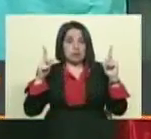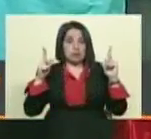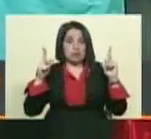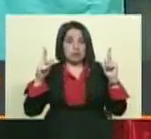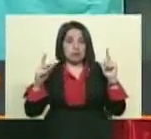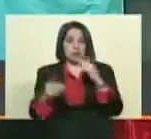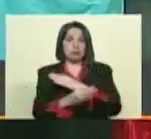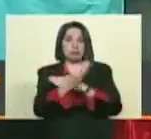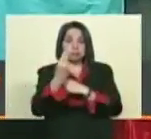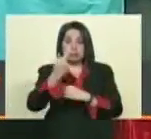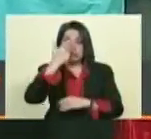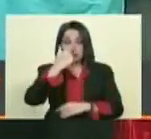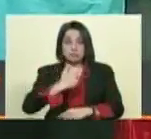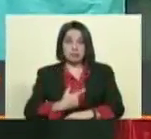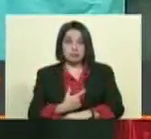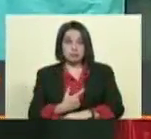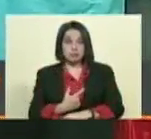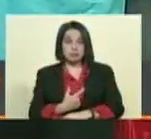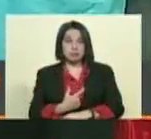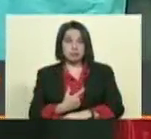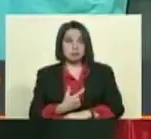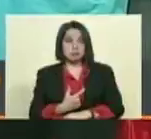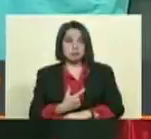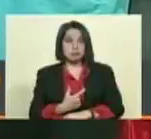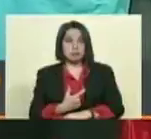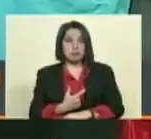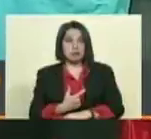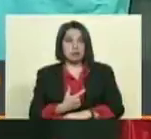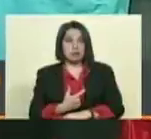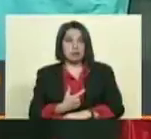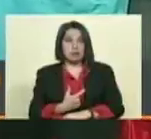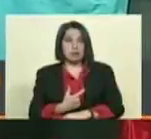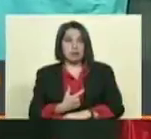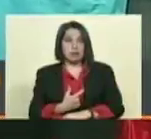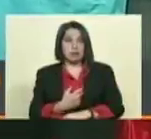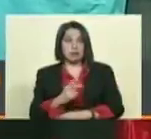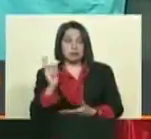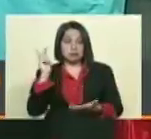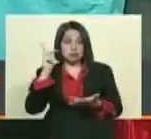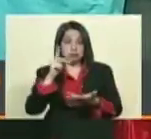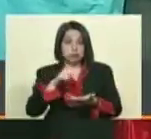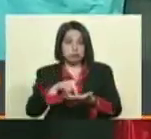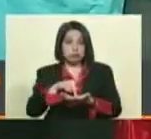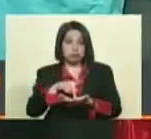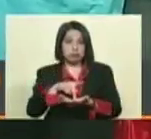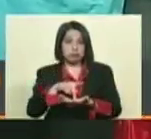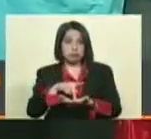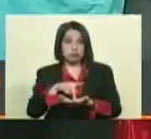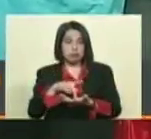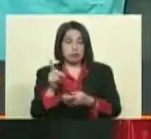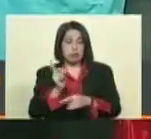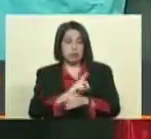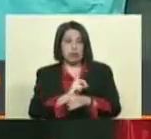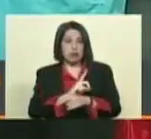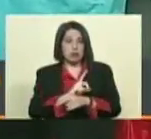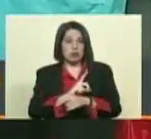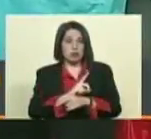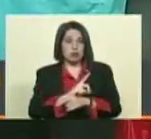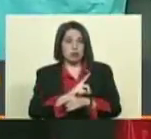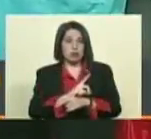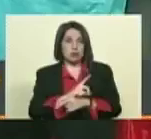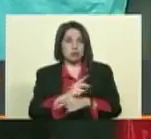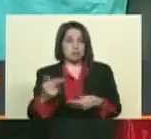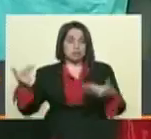preserváramos la integridad. Nosotros, aunque llegando a los minutos ya estábamos, como se ha